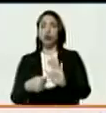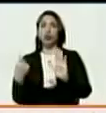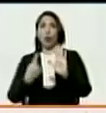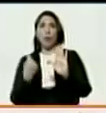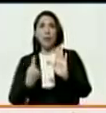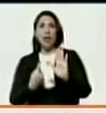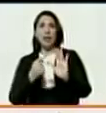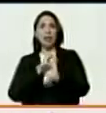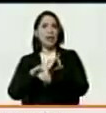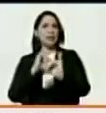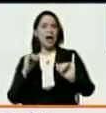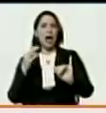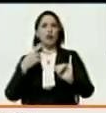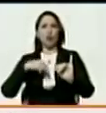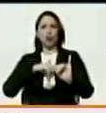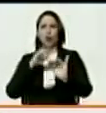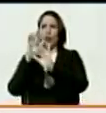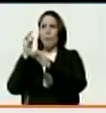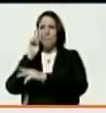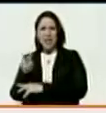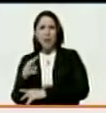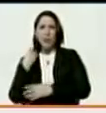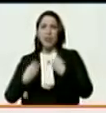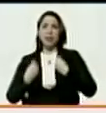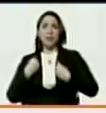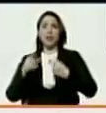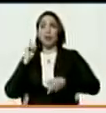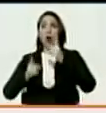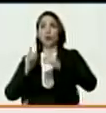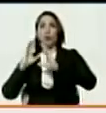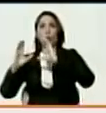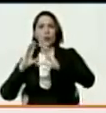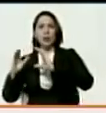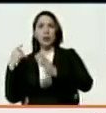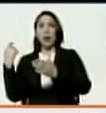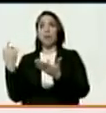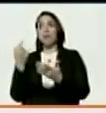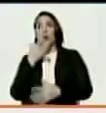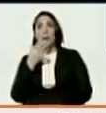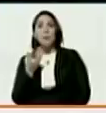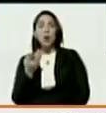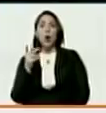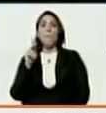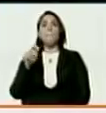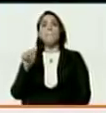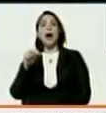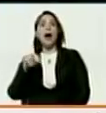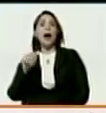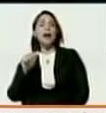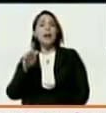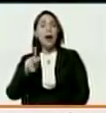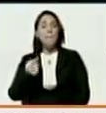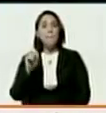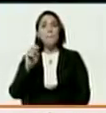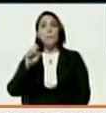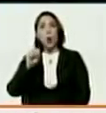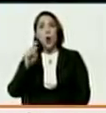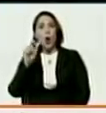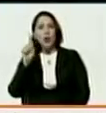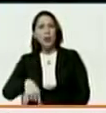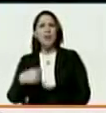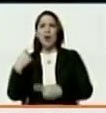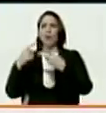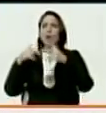que ya en un momento de desesperación algunos medios de comunicación como Pan Am Post, como The Washington Post, como la agencia